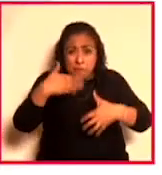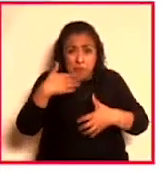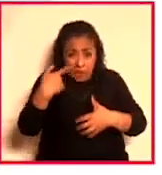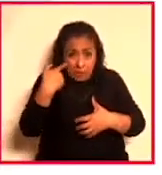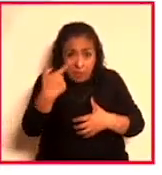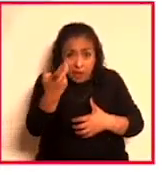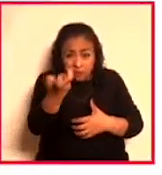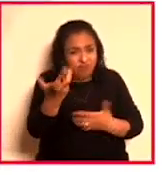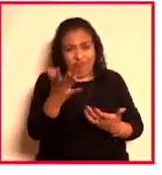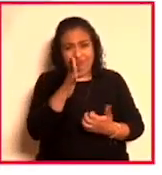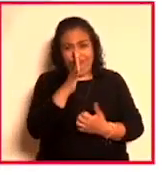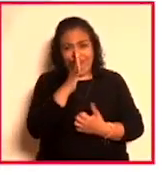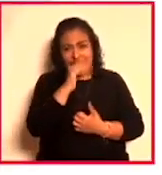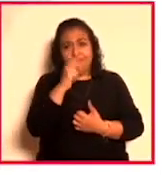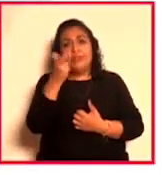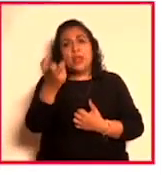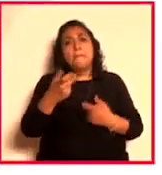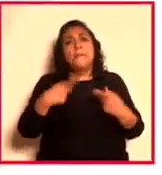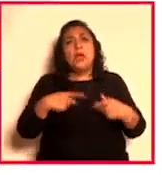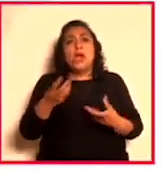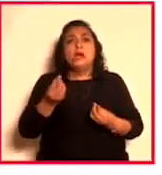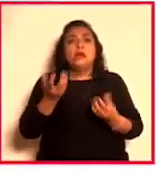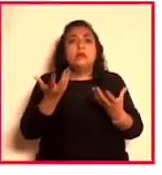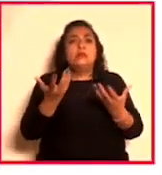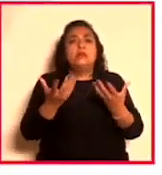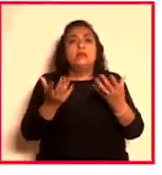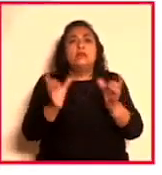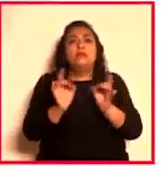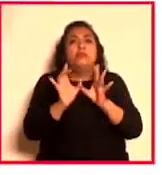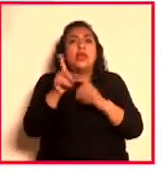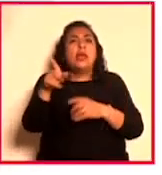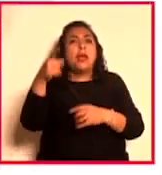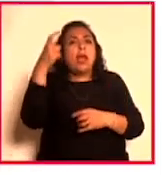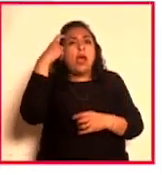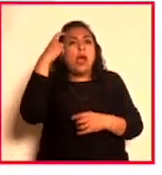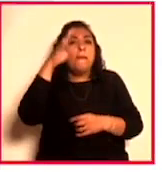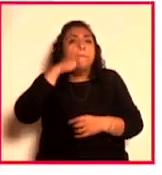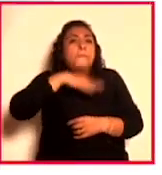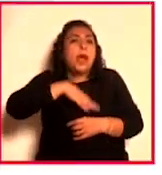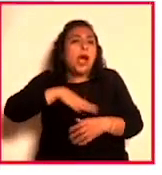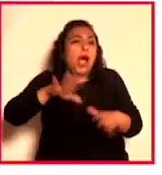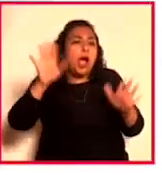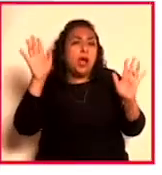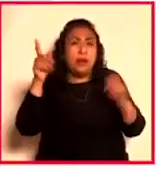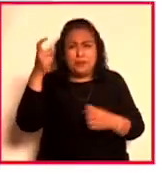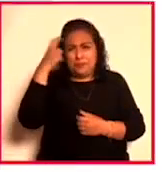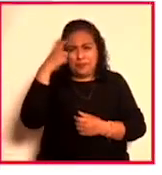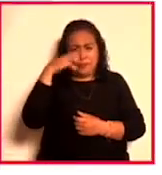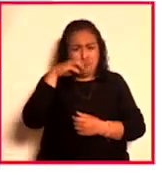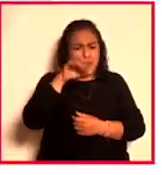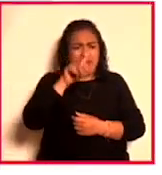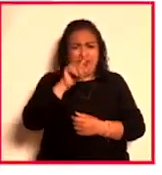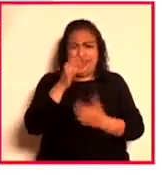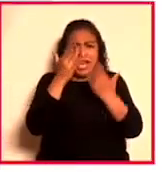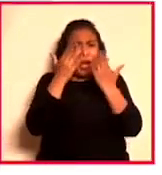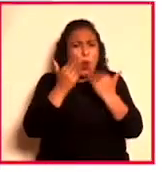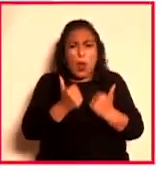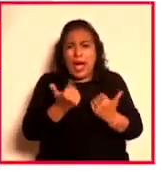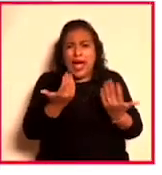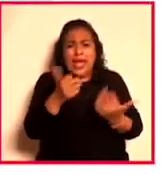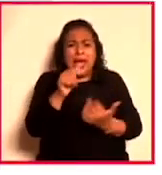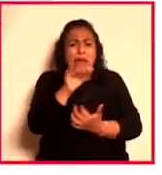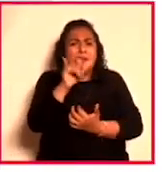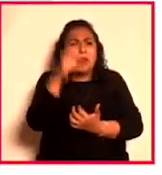cuando la gente comete un montón de cosas y alguien dice, es tema de la mente. Pero la mente no existe. La mente es una abstracción para explicar lo que